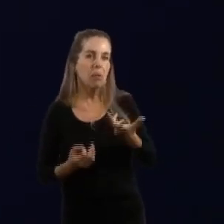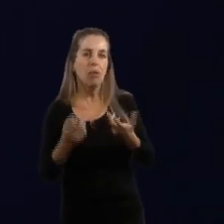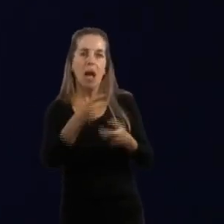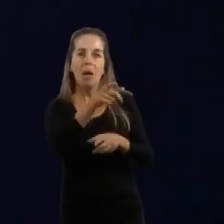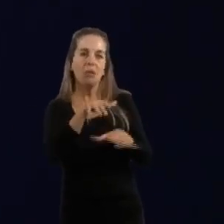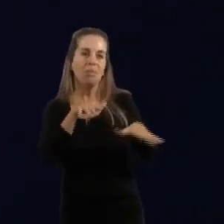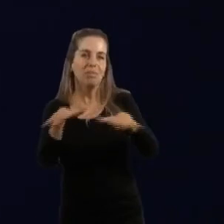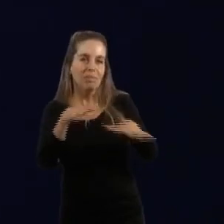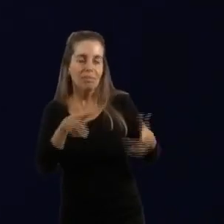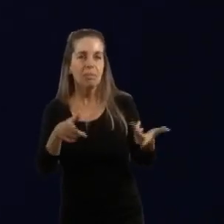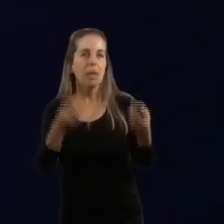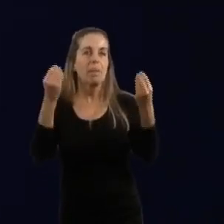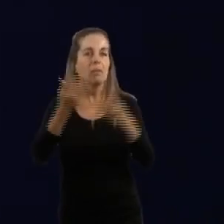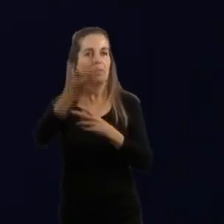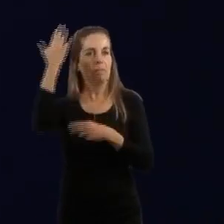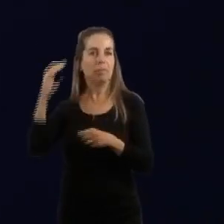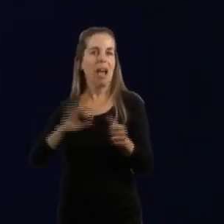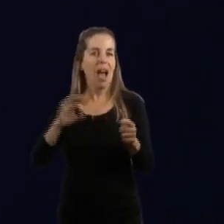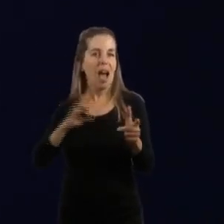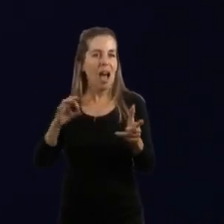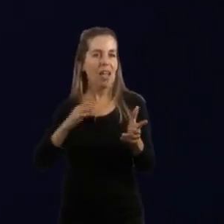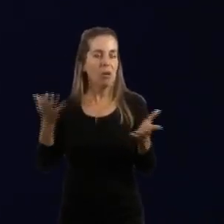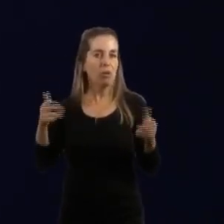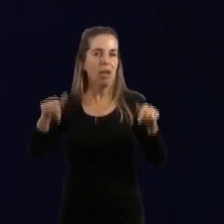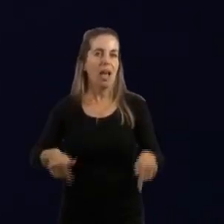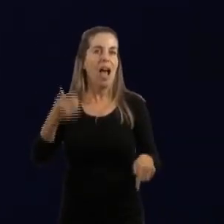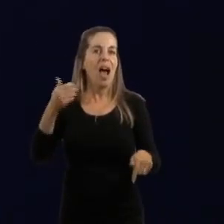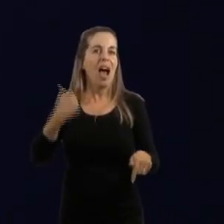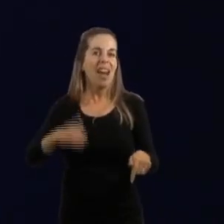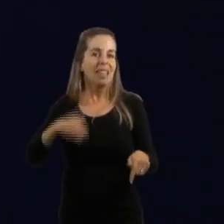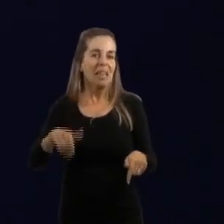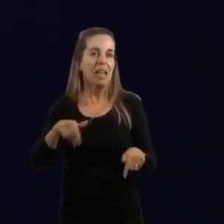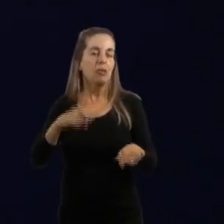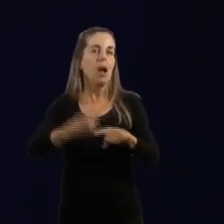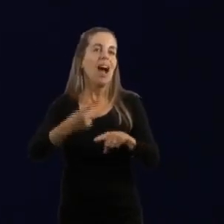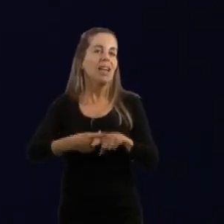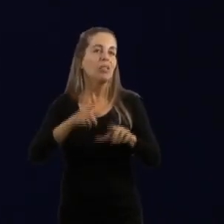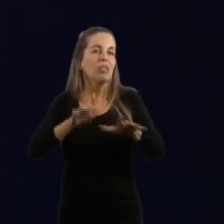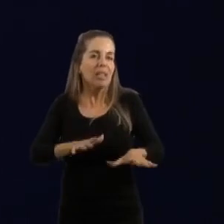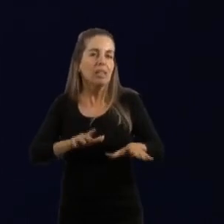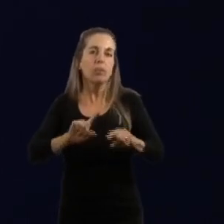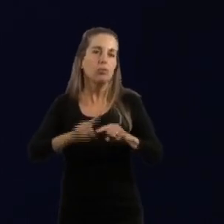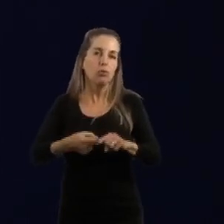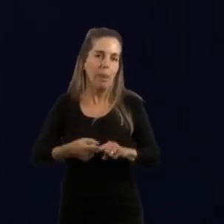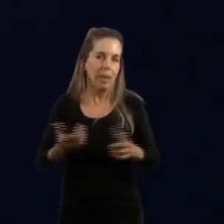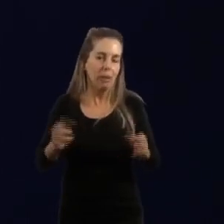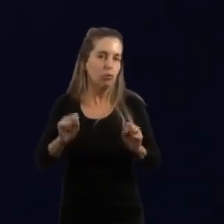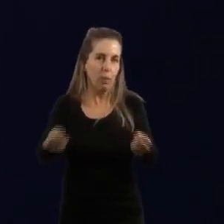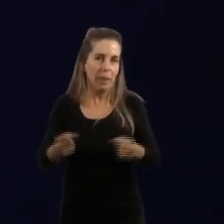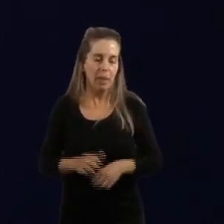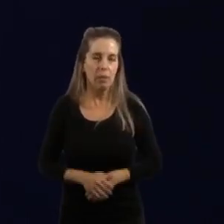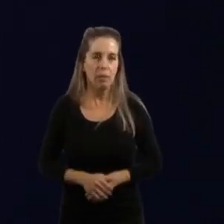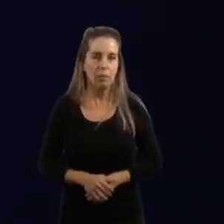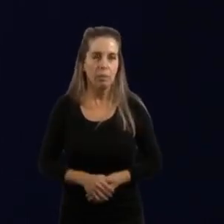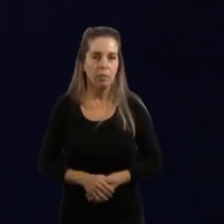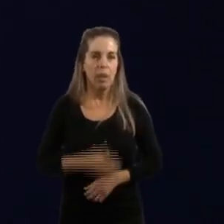de muchos años de que en la Argentina nada ocurra. Sí es cierto que cuando,